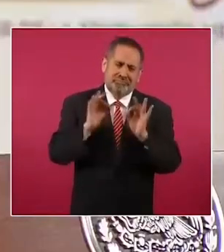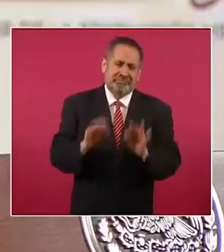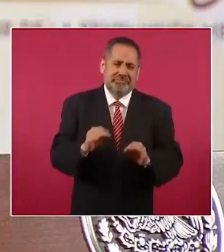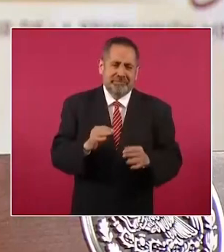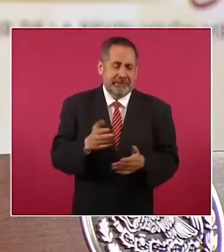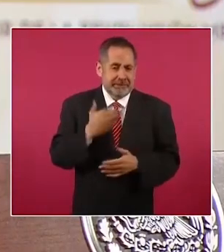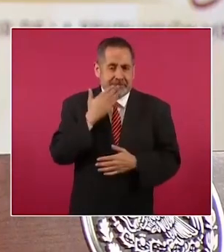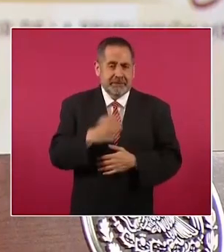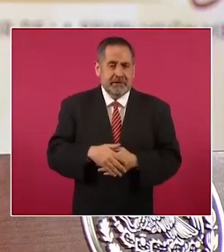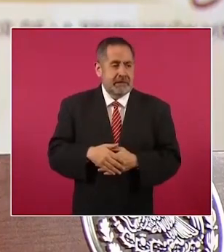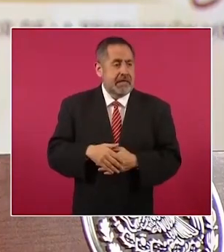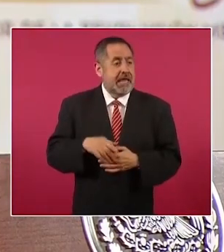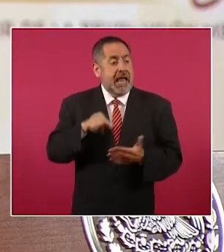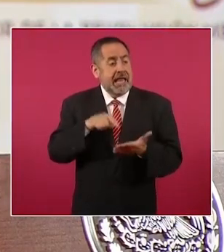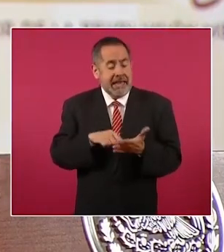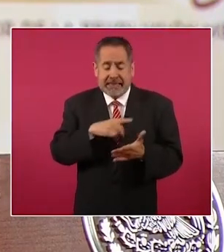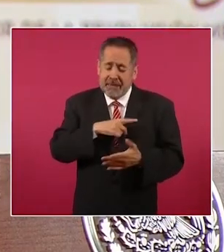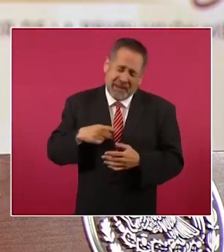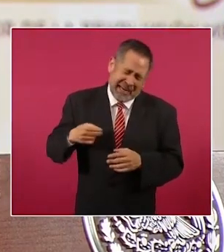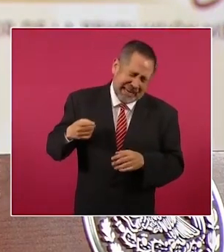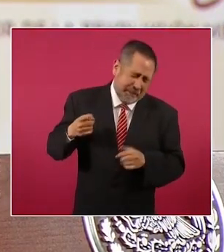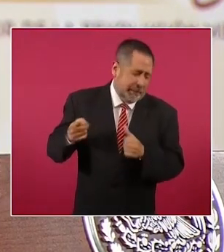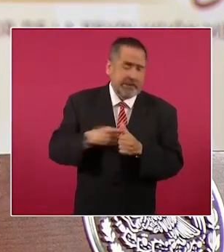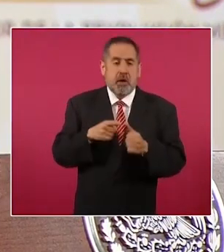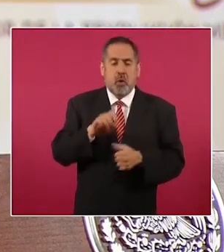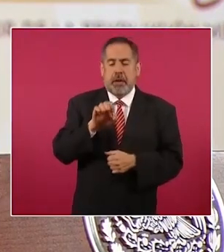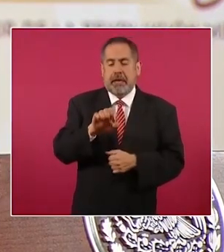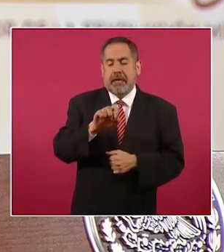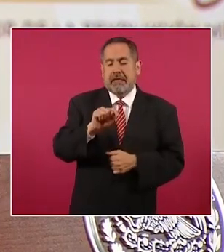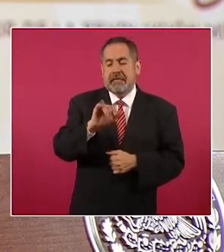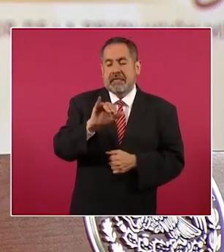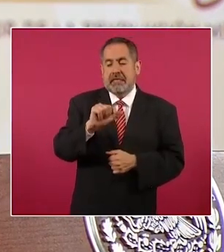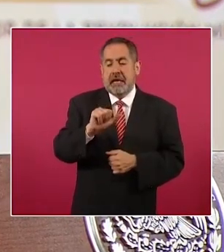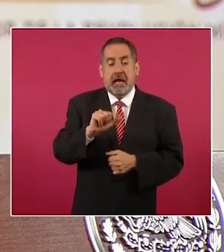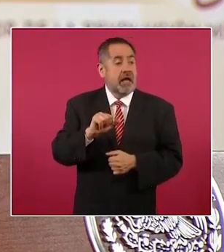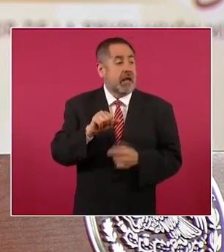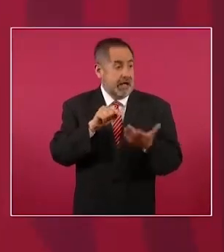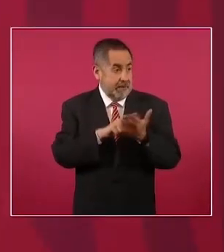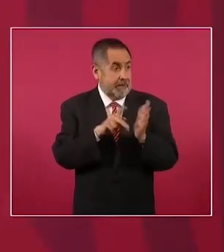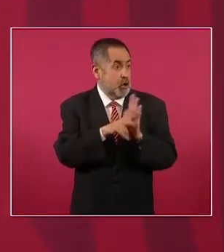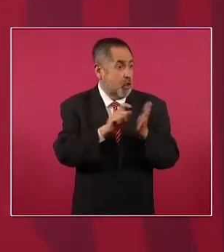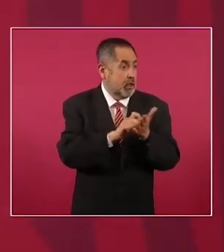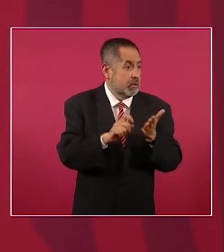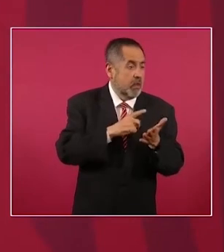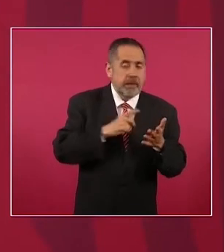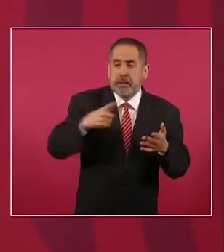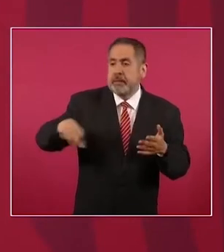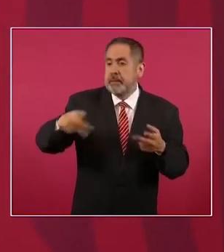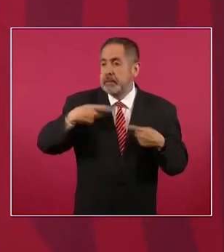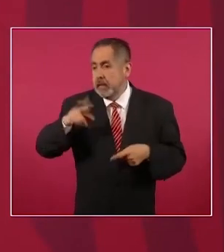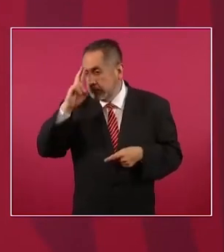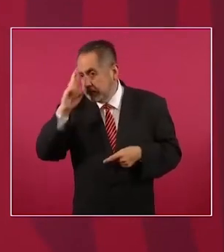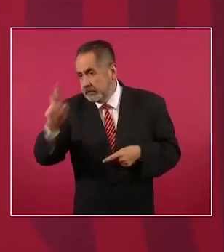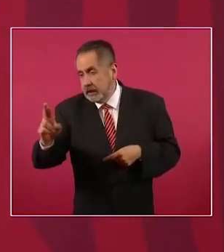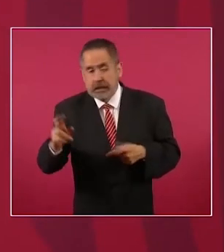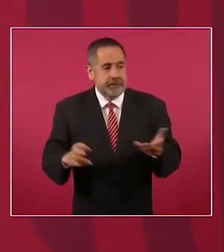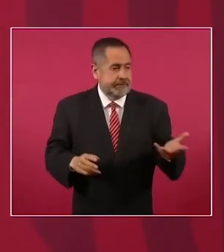y es imperativo ético y exige respeto a la gente. Es